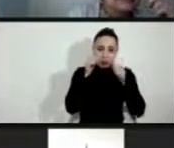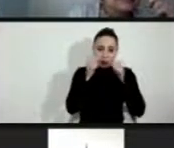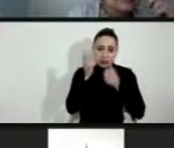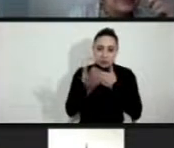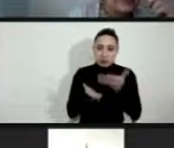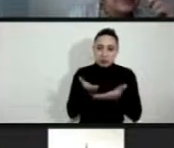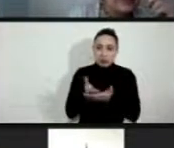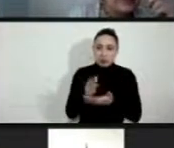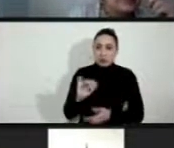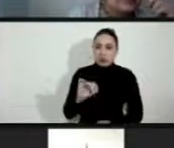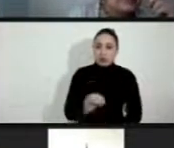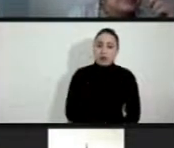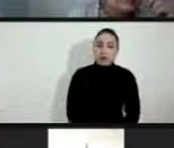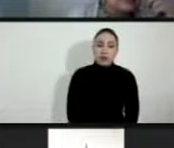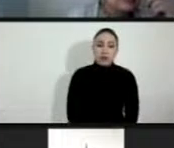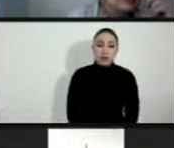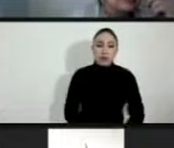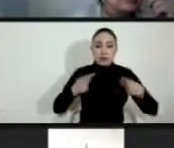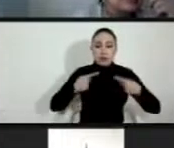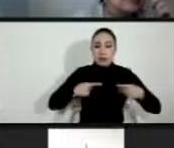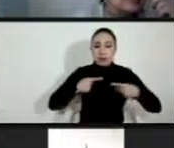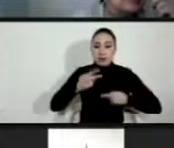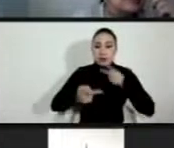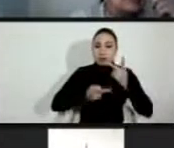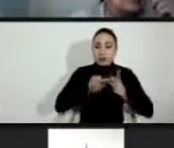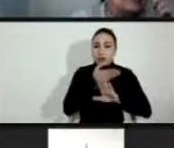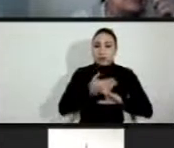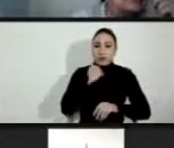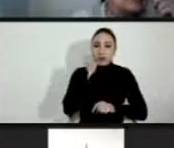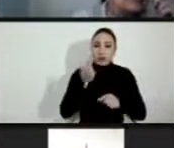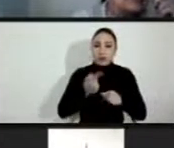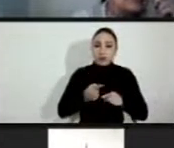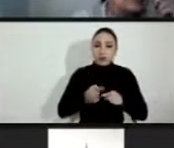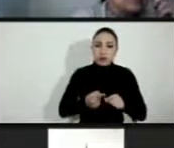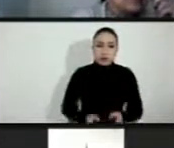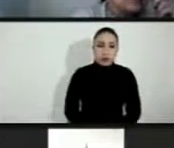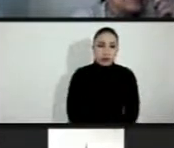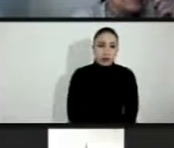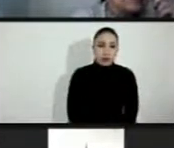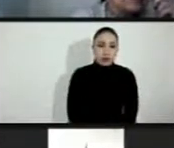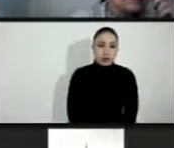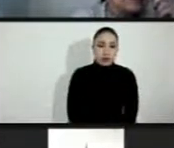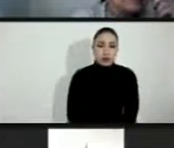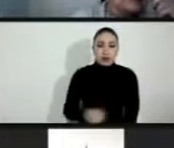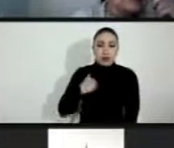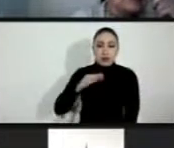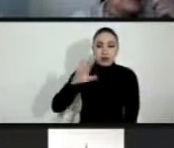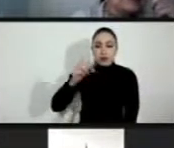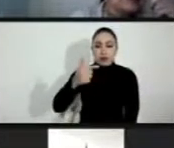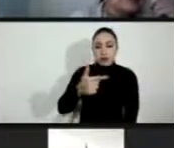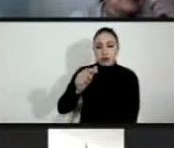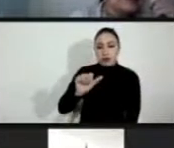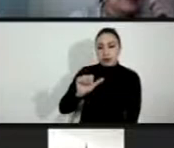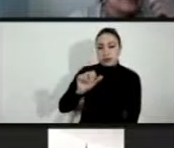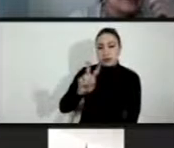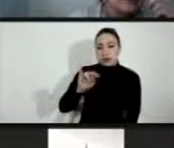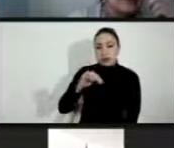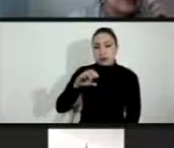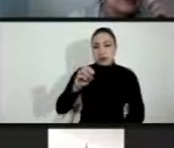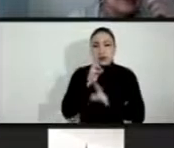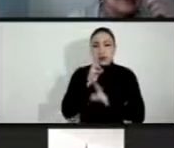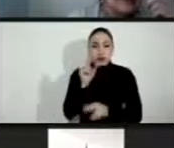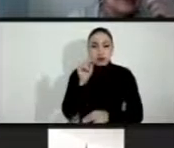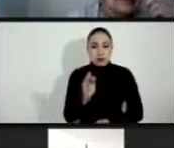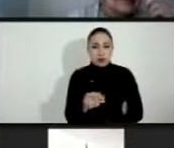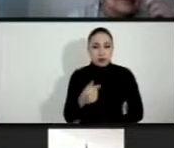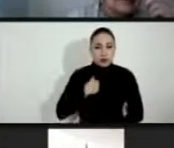Está a discusión la proposición. ¿Existen oradores en contra? Gaviño, presidenta. Diputado Jorge Gaviño está en contra.